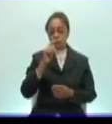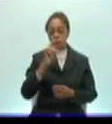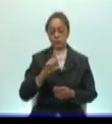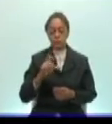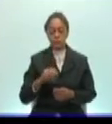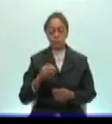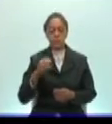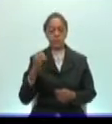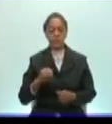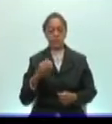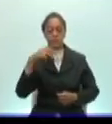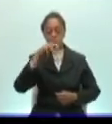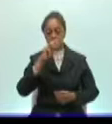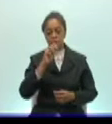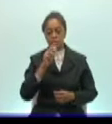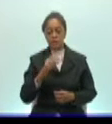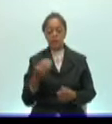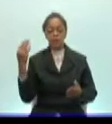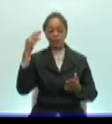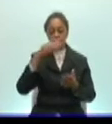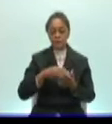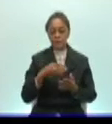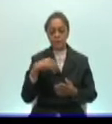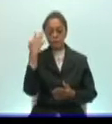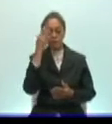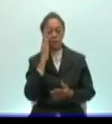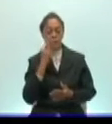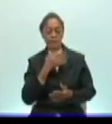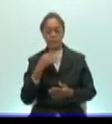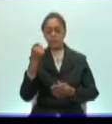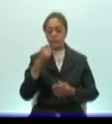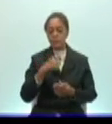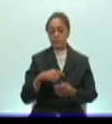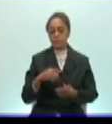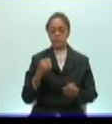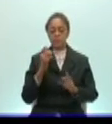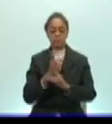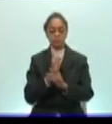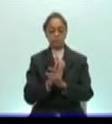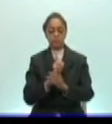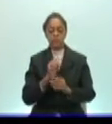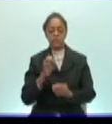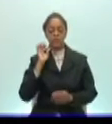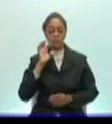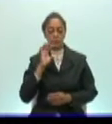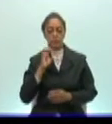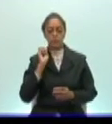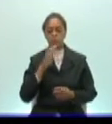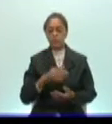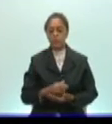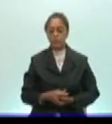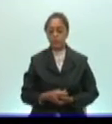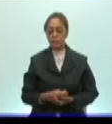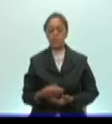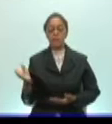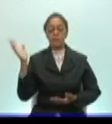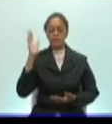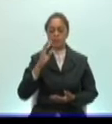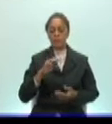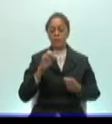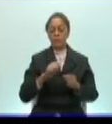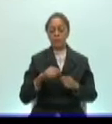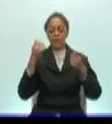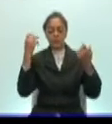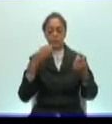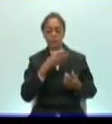de Nicaragua, apareció en el muelle con la cara empolvada y rodeado de su escolta. Gritó con desgarro: "Traedme un par de pelos de